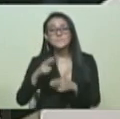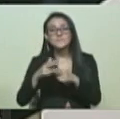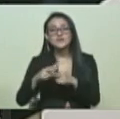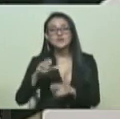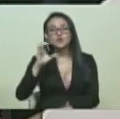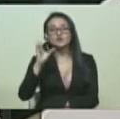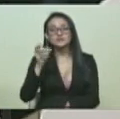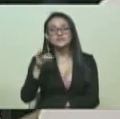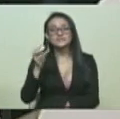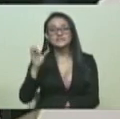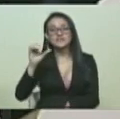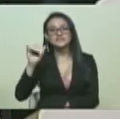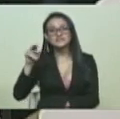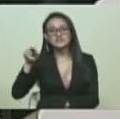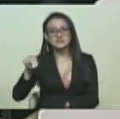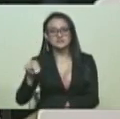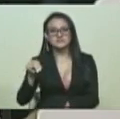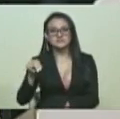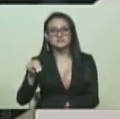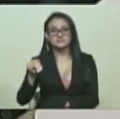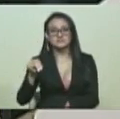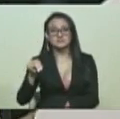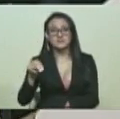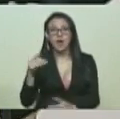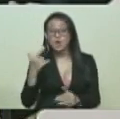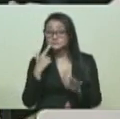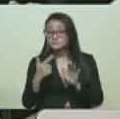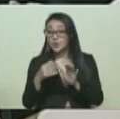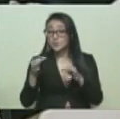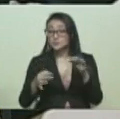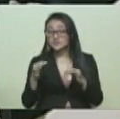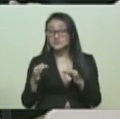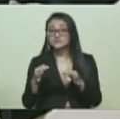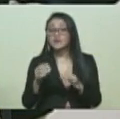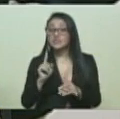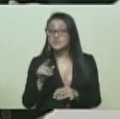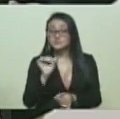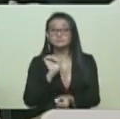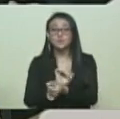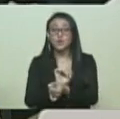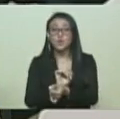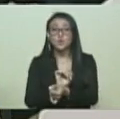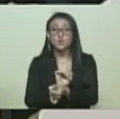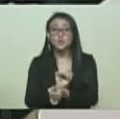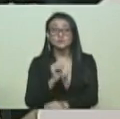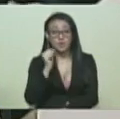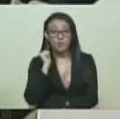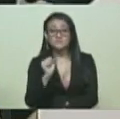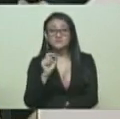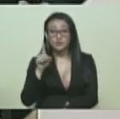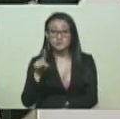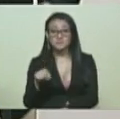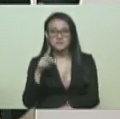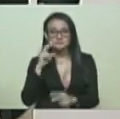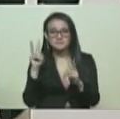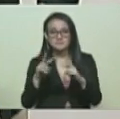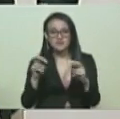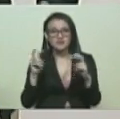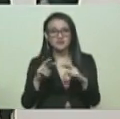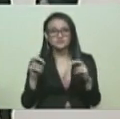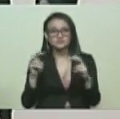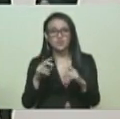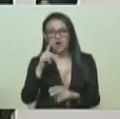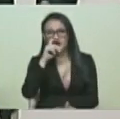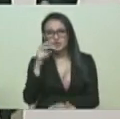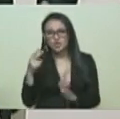Tendrá que enfrentar la justicia por estos delitos y por el delito de homicidio intencional que se le investiga en el